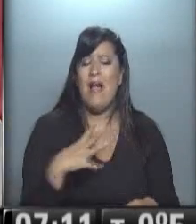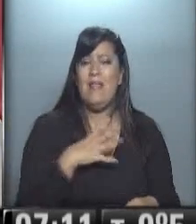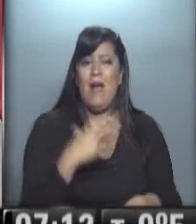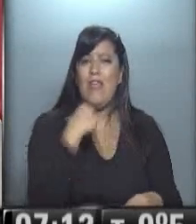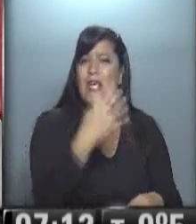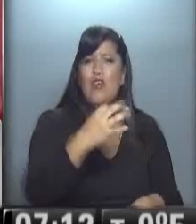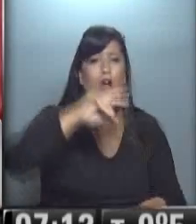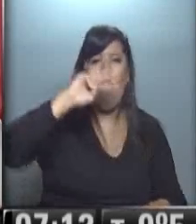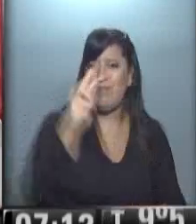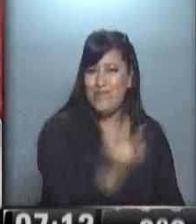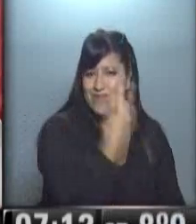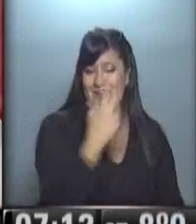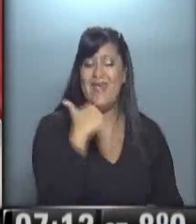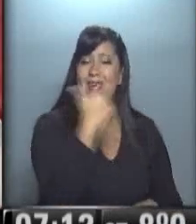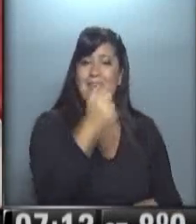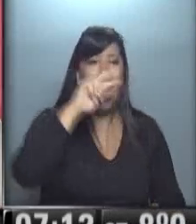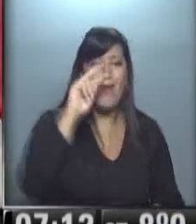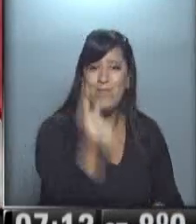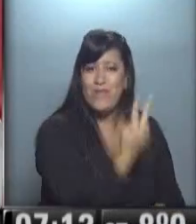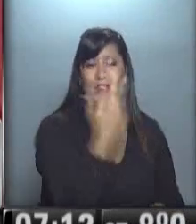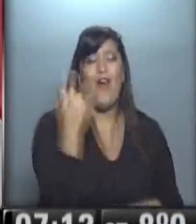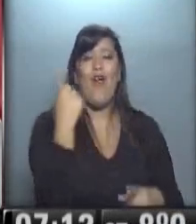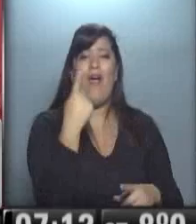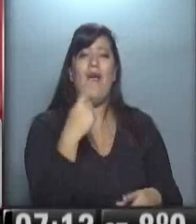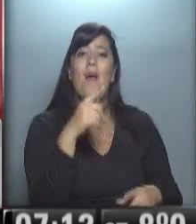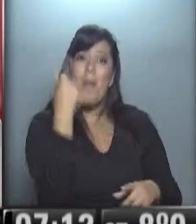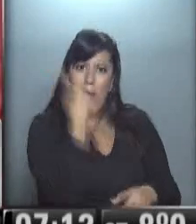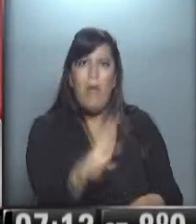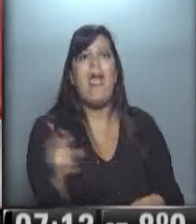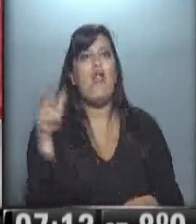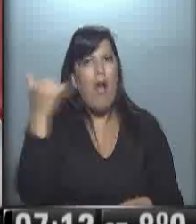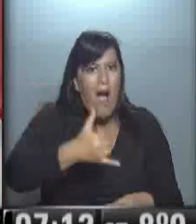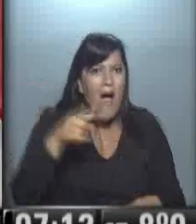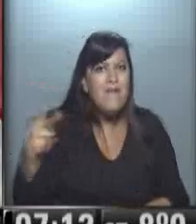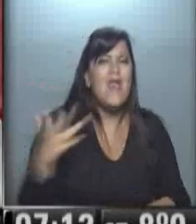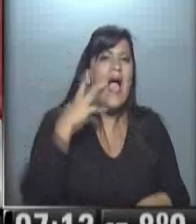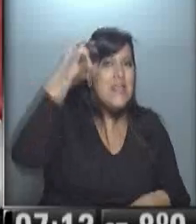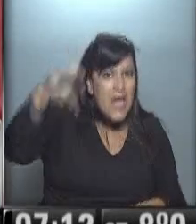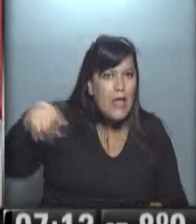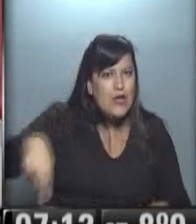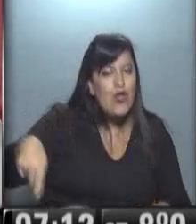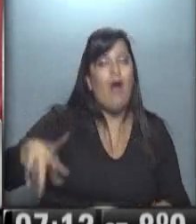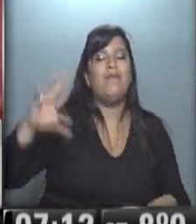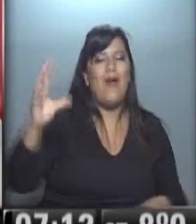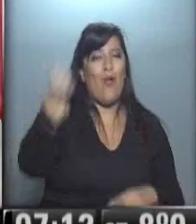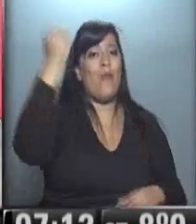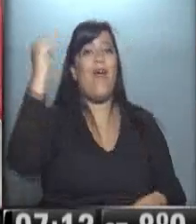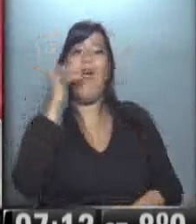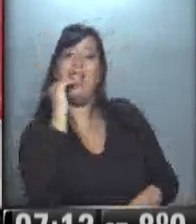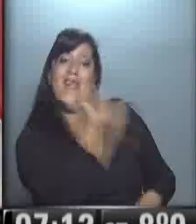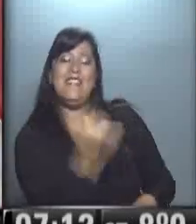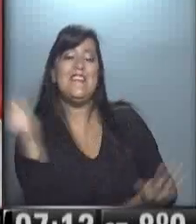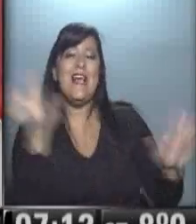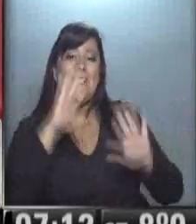hija que perdió, ese pedacito que dejó en el mundo, es este nieto que recuperó, y ese chá abu, me parece que tiene